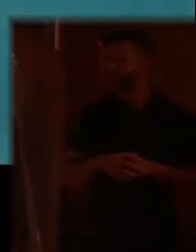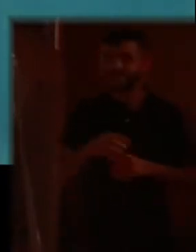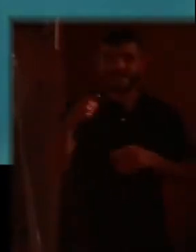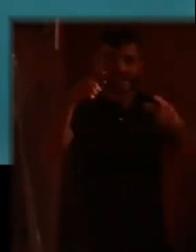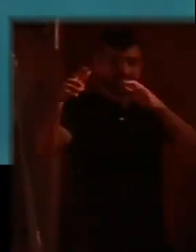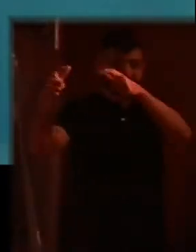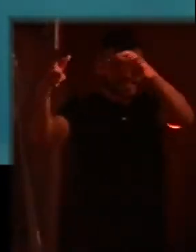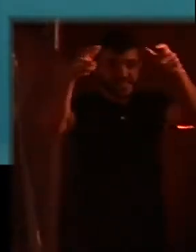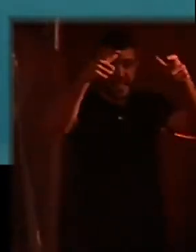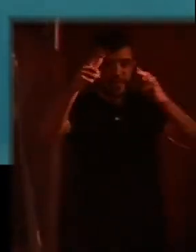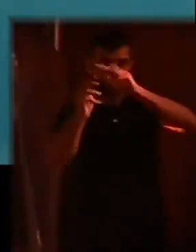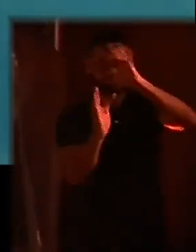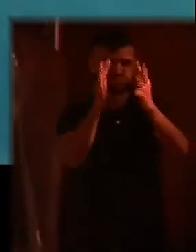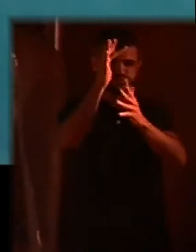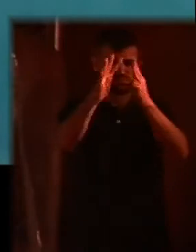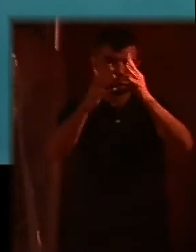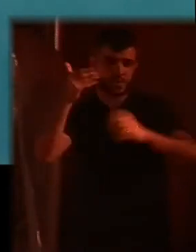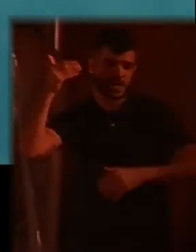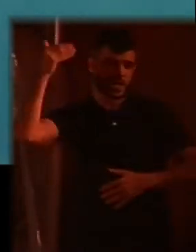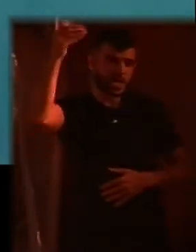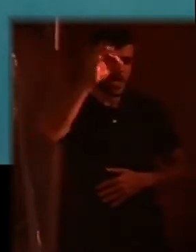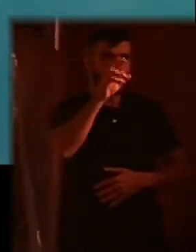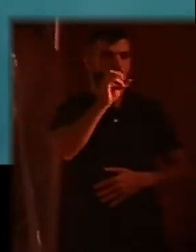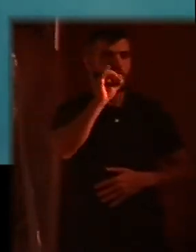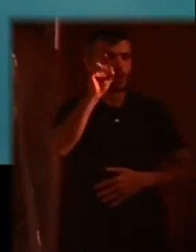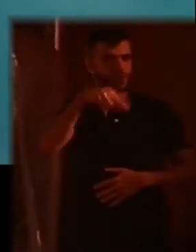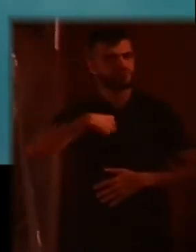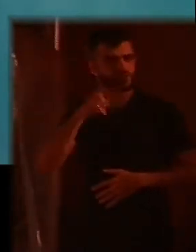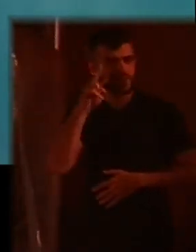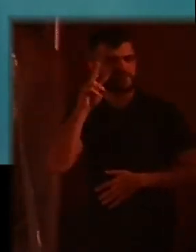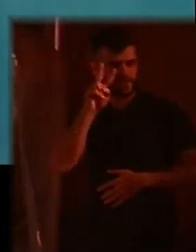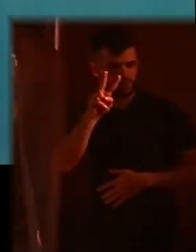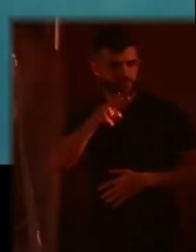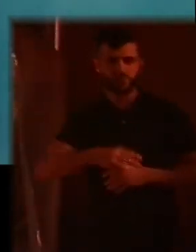Atacar naves en llamas más allá de Orión.